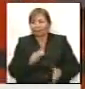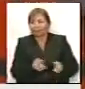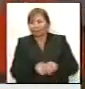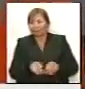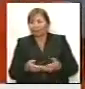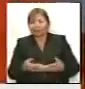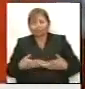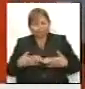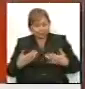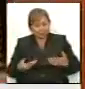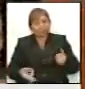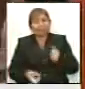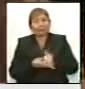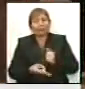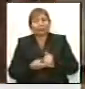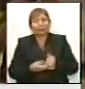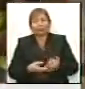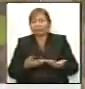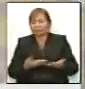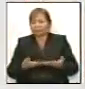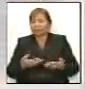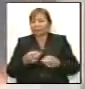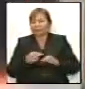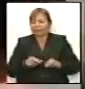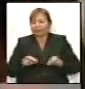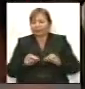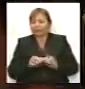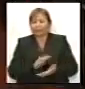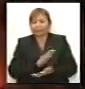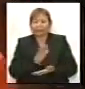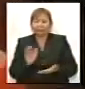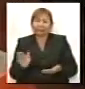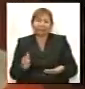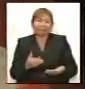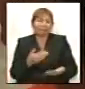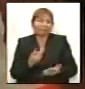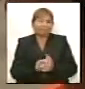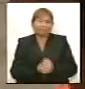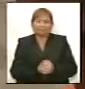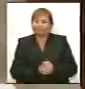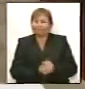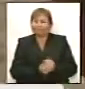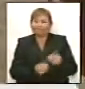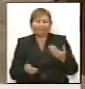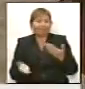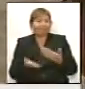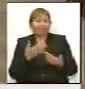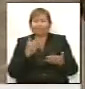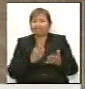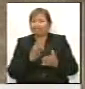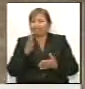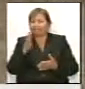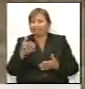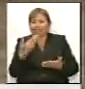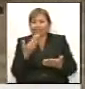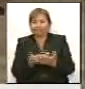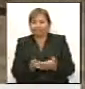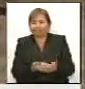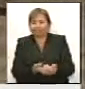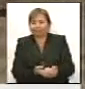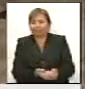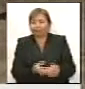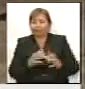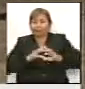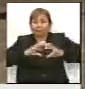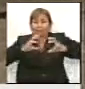y los temas de seguridad, aseguró la parlamentaria. Toda la accesibilidad a la zona, en este caso al gran